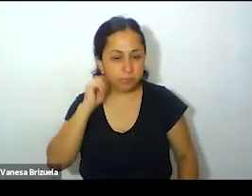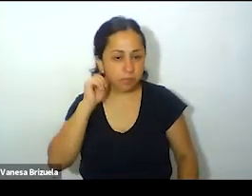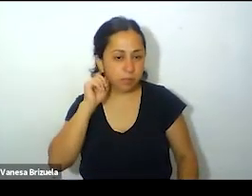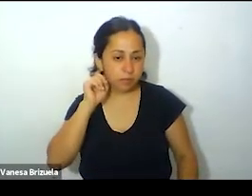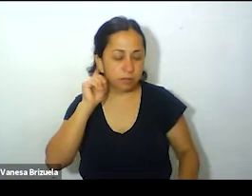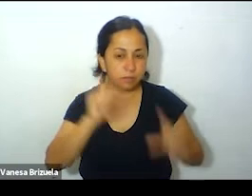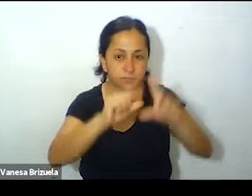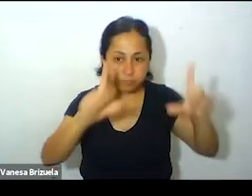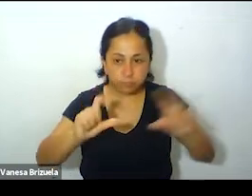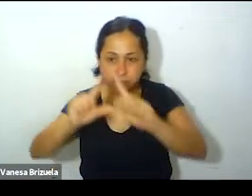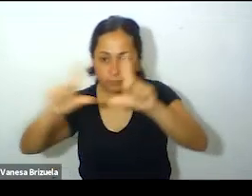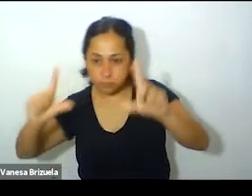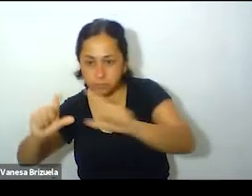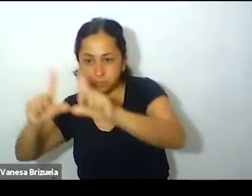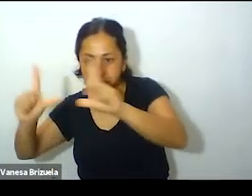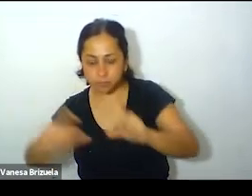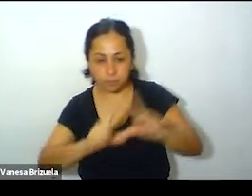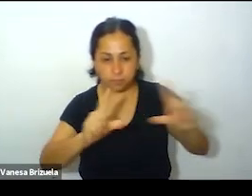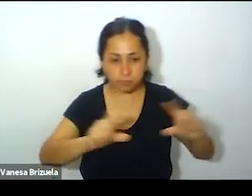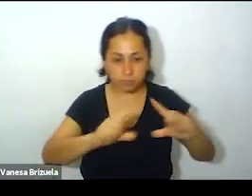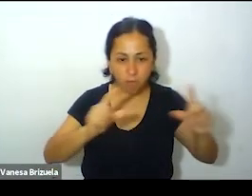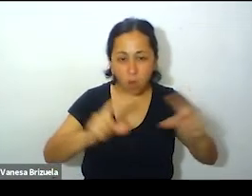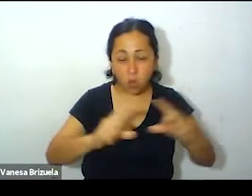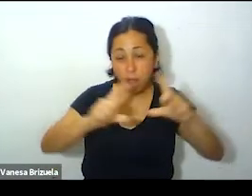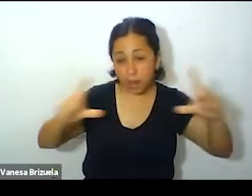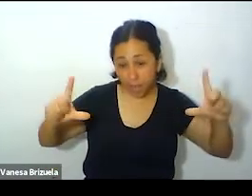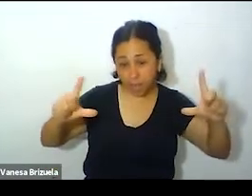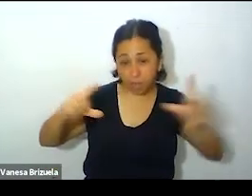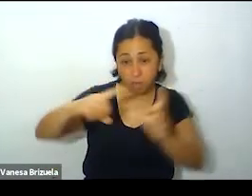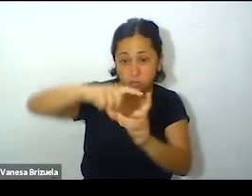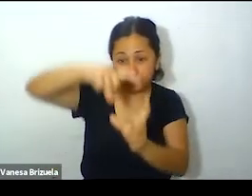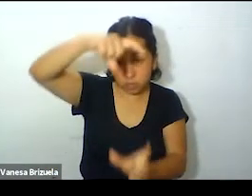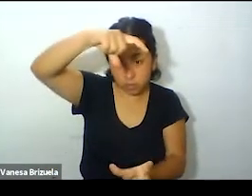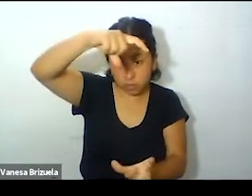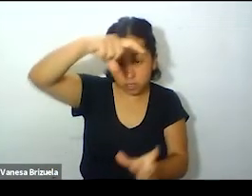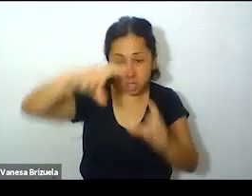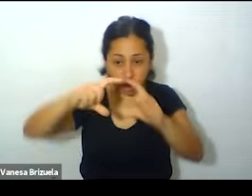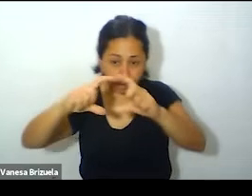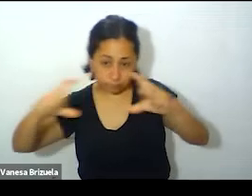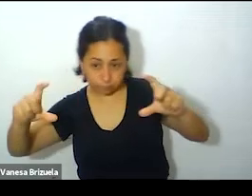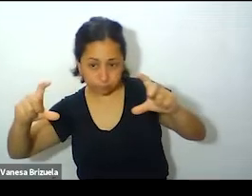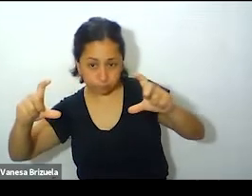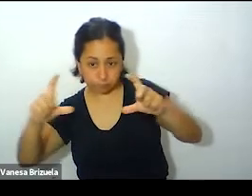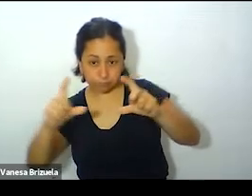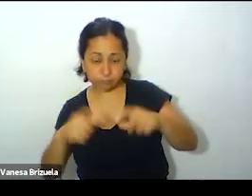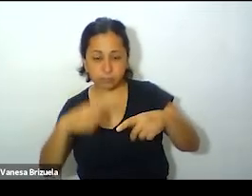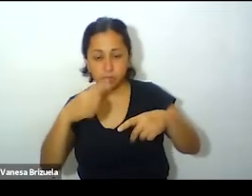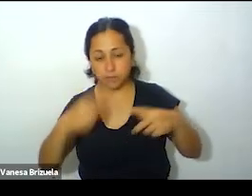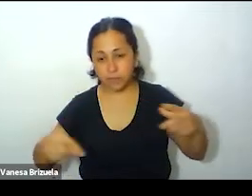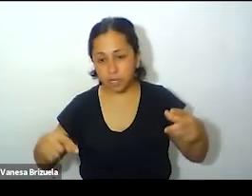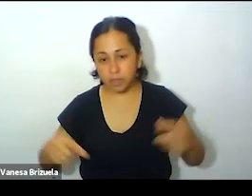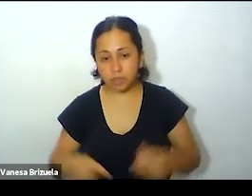unas son más alargadas al horizontal y otras más verticales. Las verticales seguramente